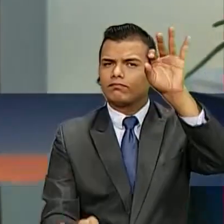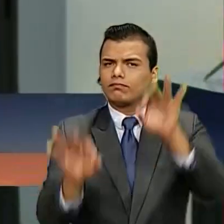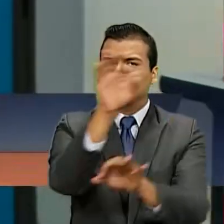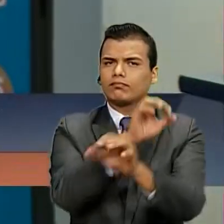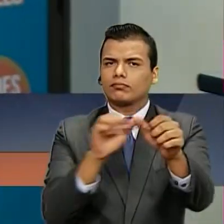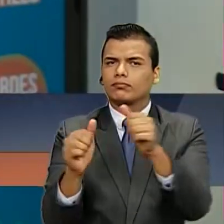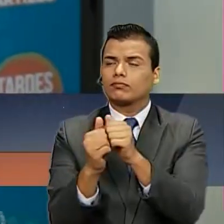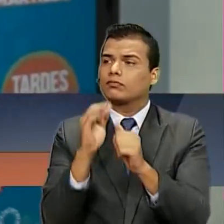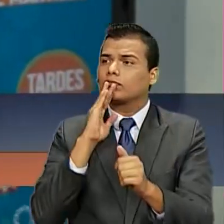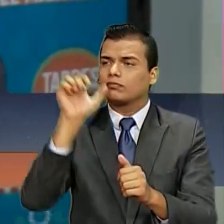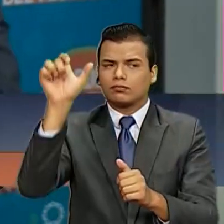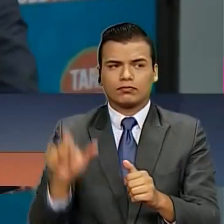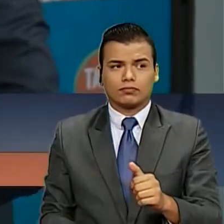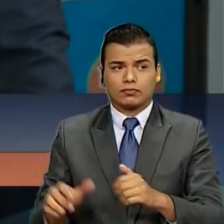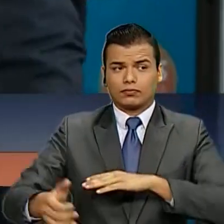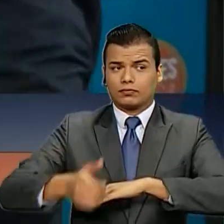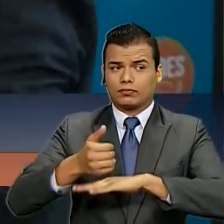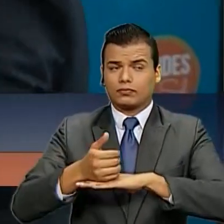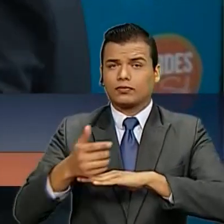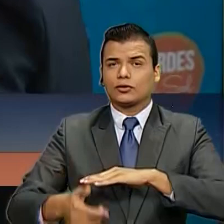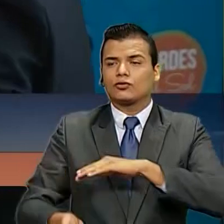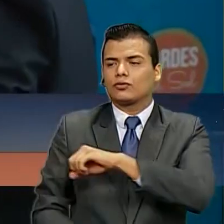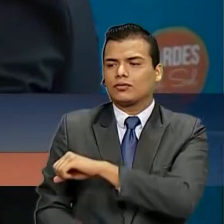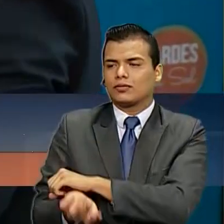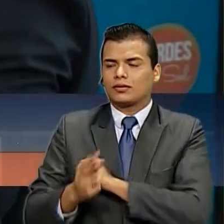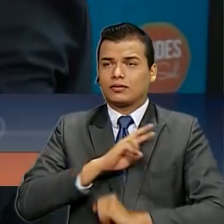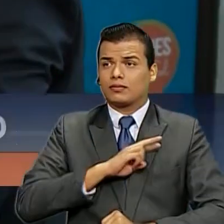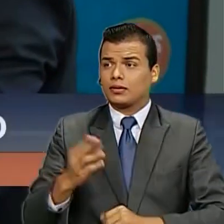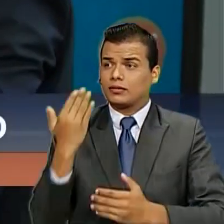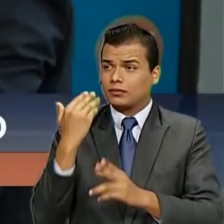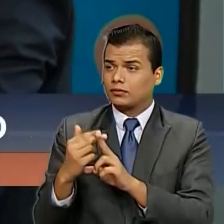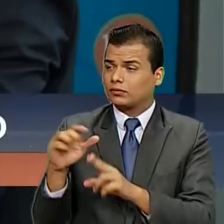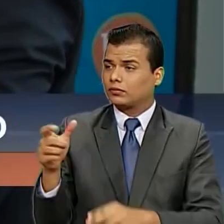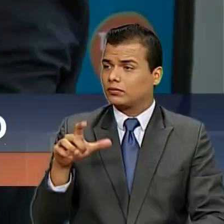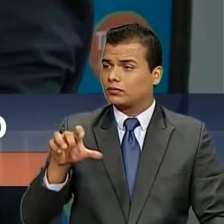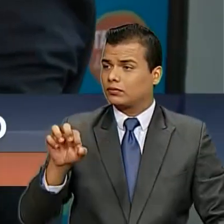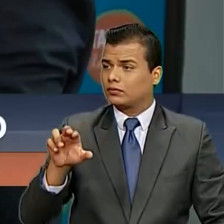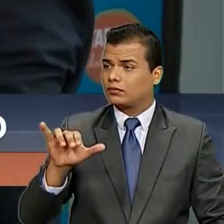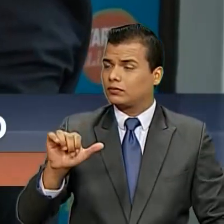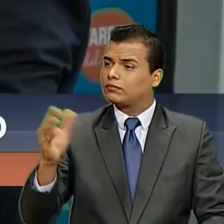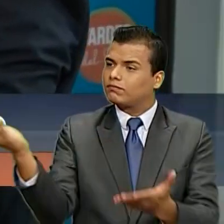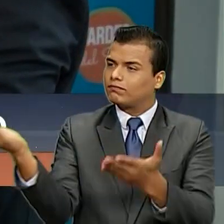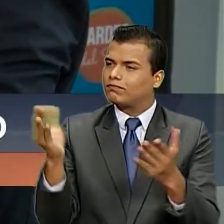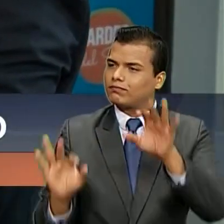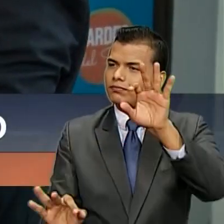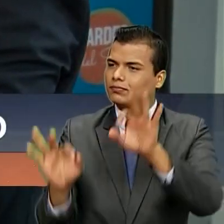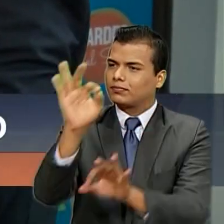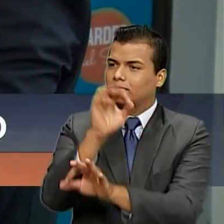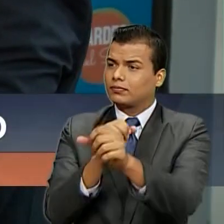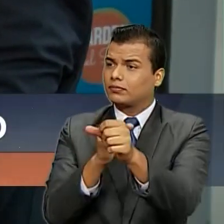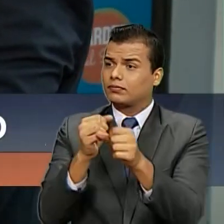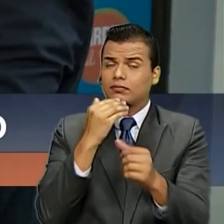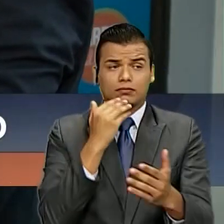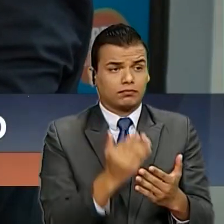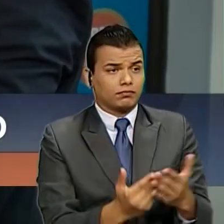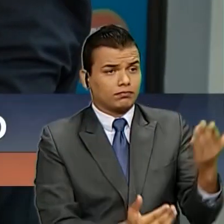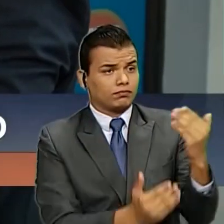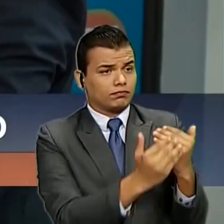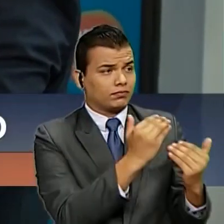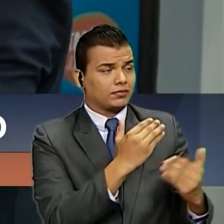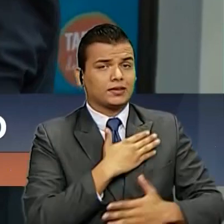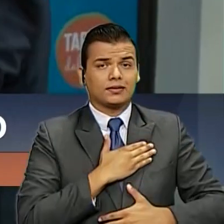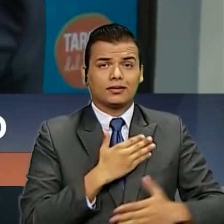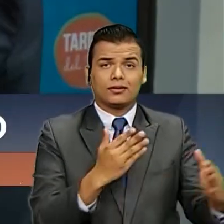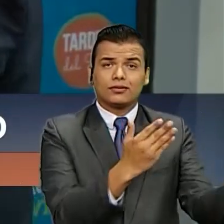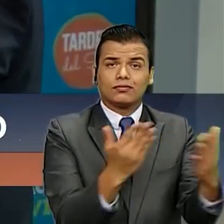acompaña la gerente de la beneficencia del Valle del Cauca, doctora Gloria Patricia. Bienvenida a Telepacífico Noticias. Bueno, muchas gracias por la invitación y un cordial saludo para todos los